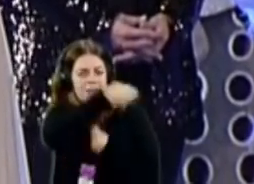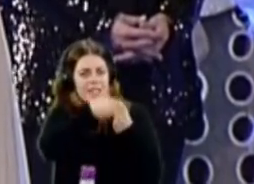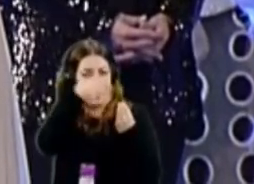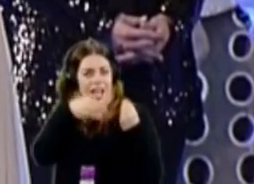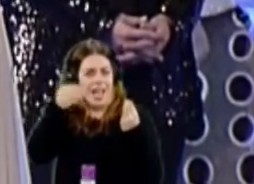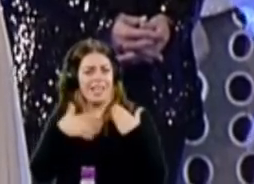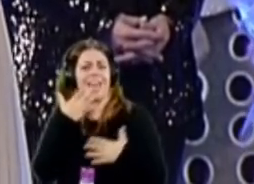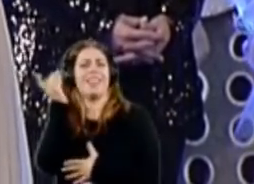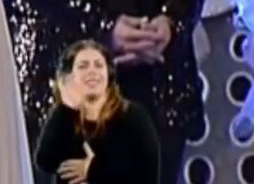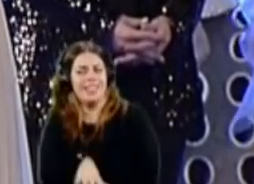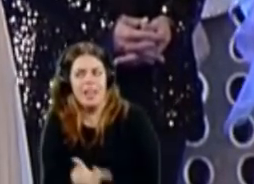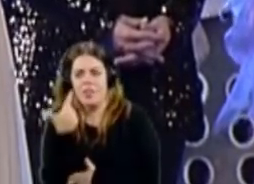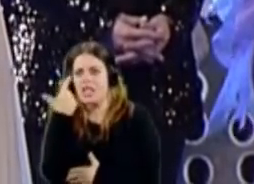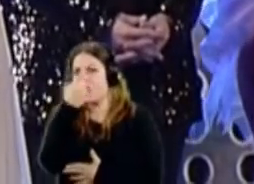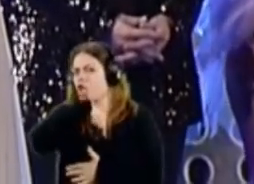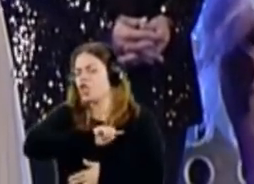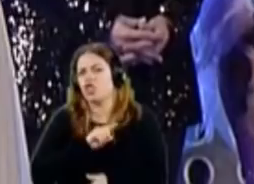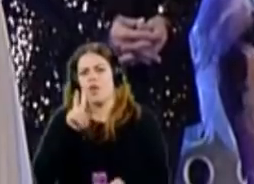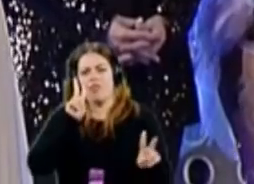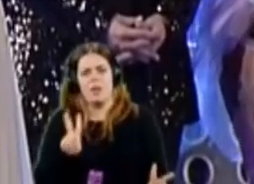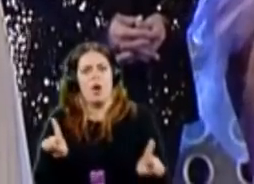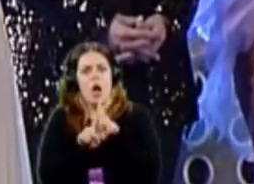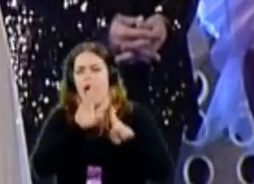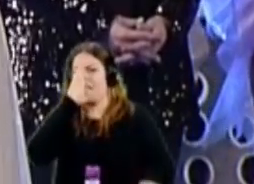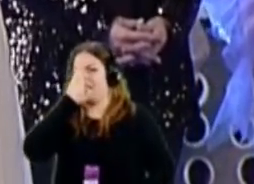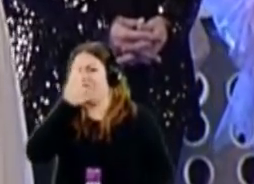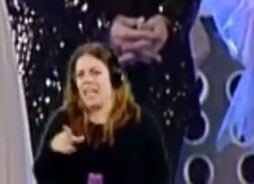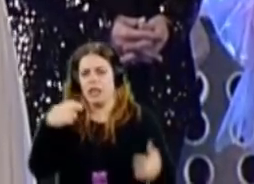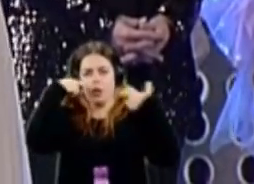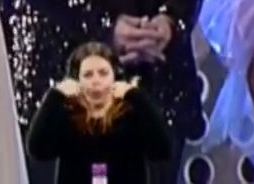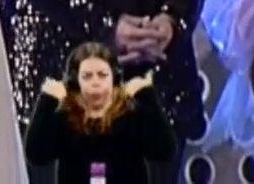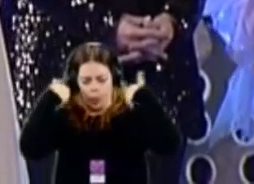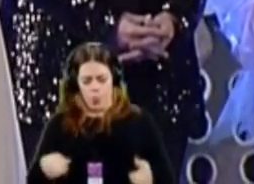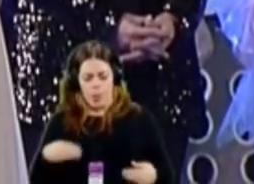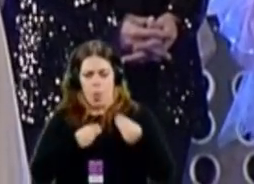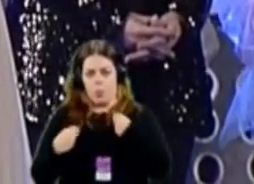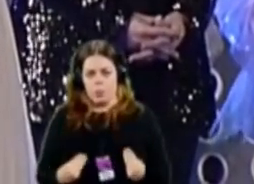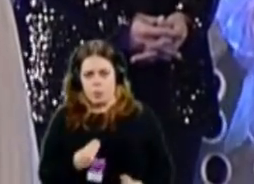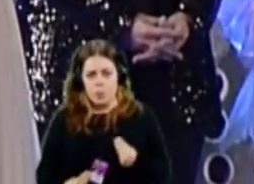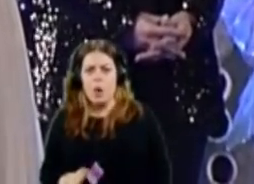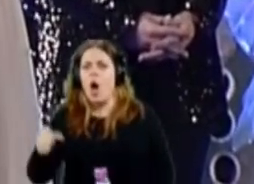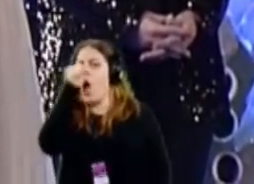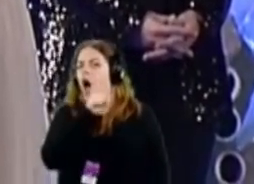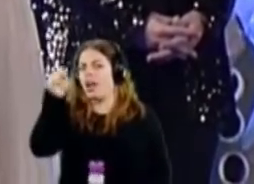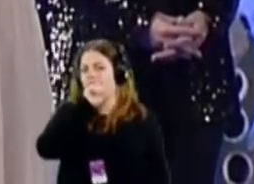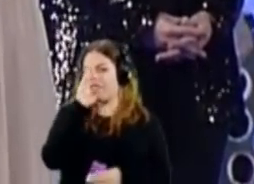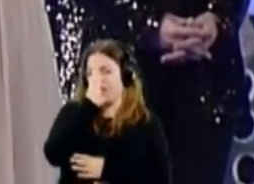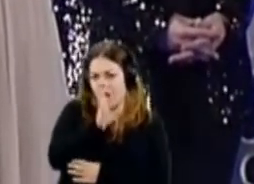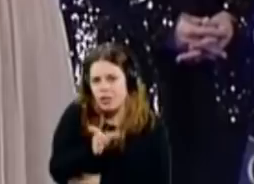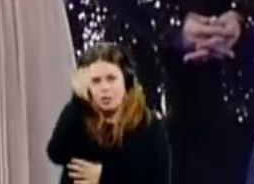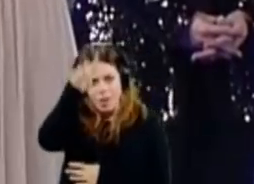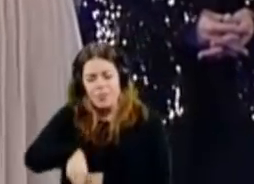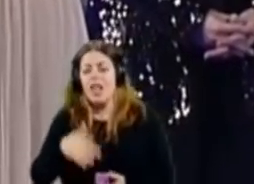visto de todo. Hemos visto incluso pintar cuerpos en directo, cantando en directo. Y por fin,